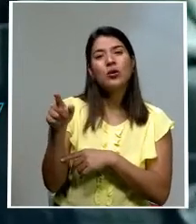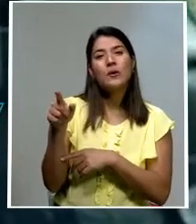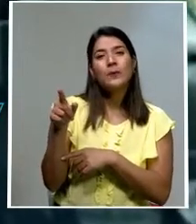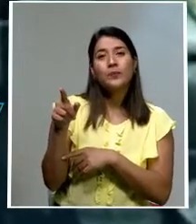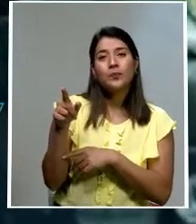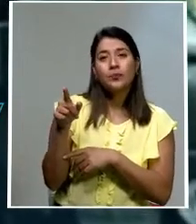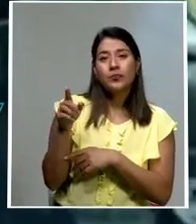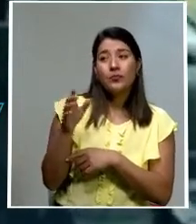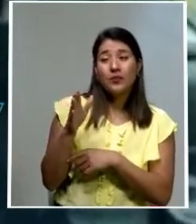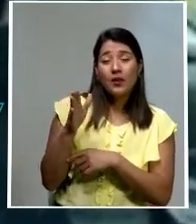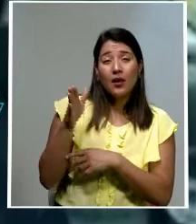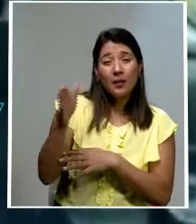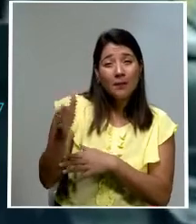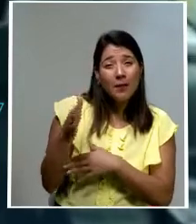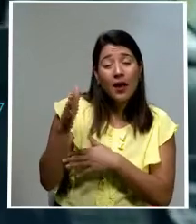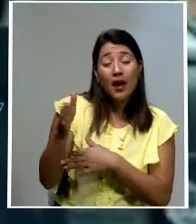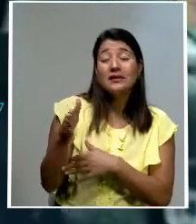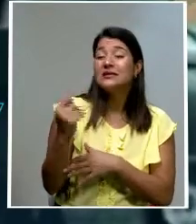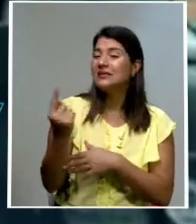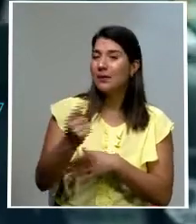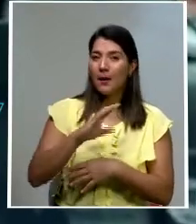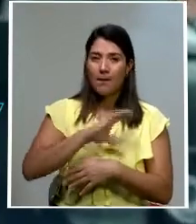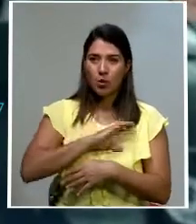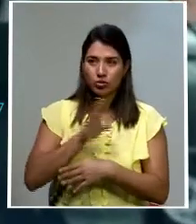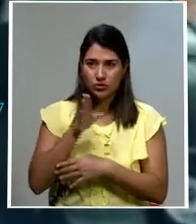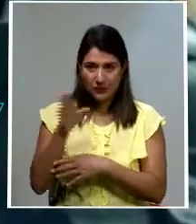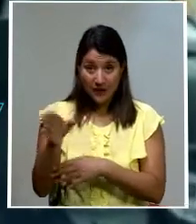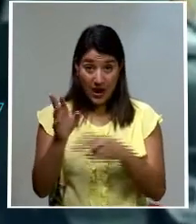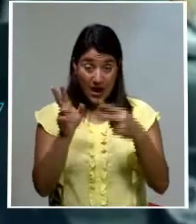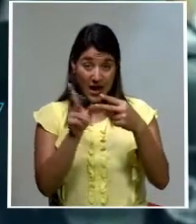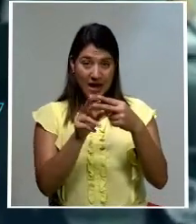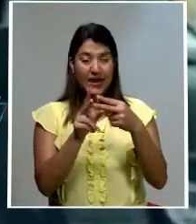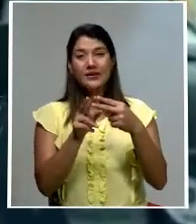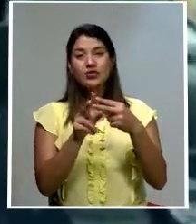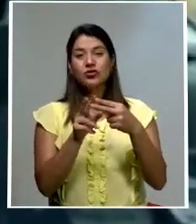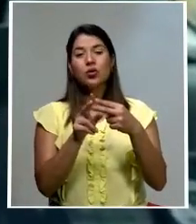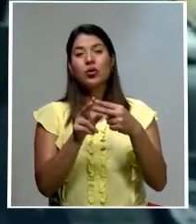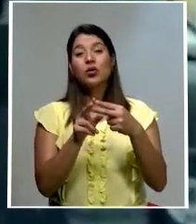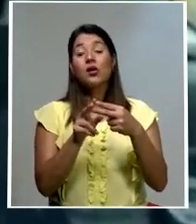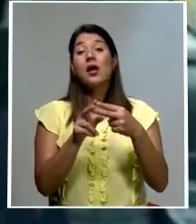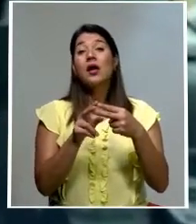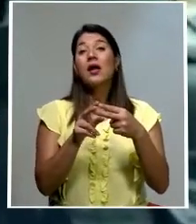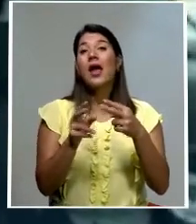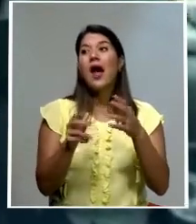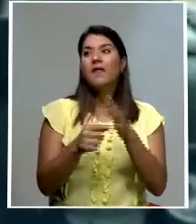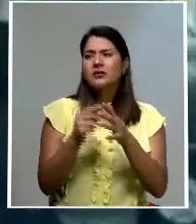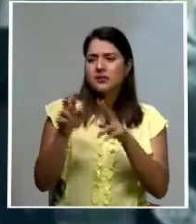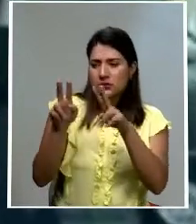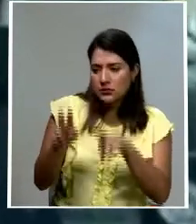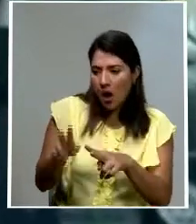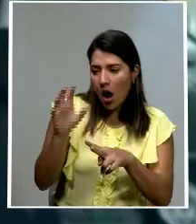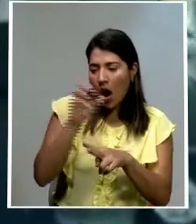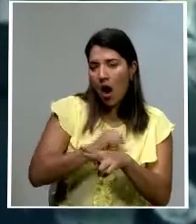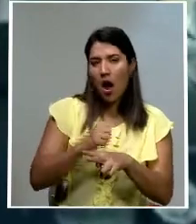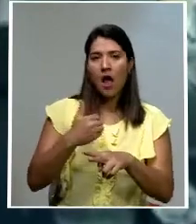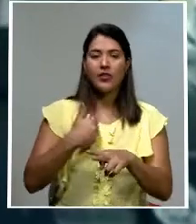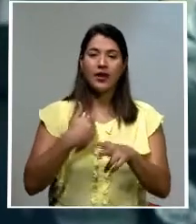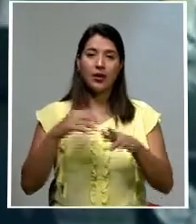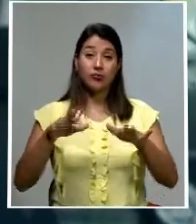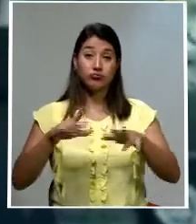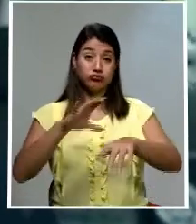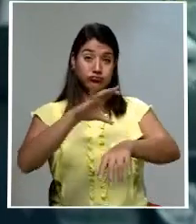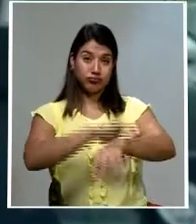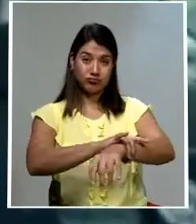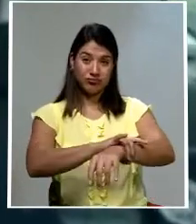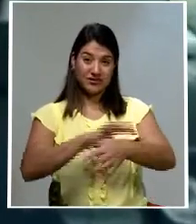donde la policía constantemente está interviniendo, que en los dos casos tienen como común denominador que portan tobillera, o como hemos